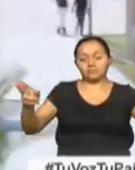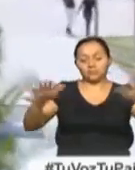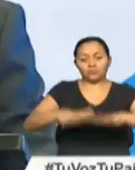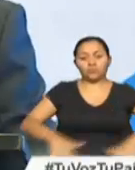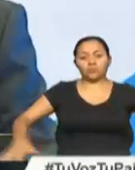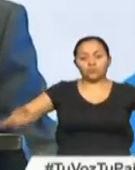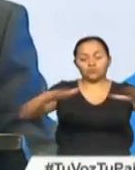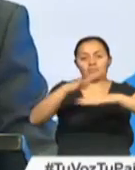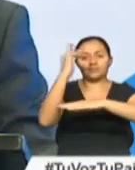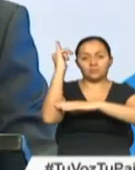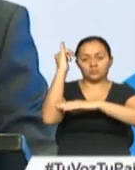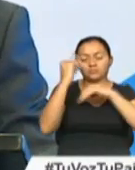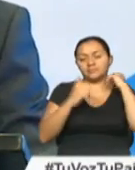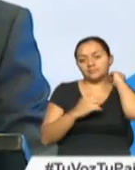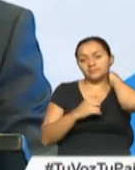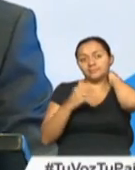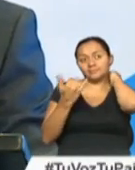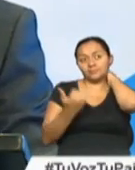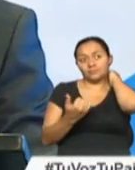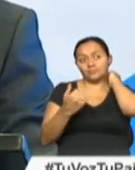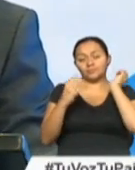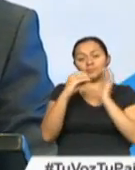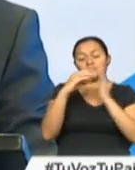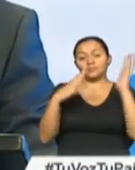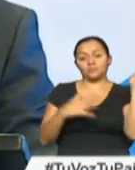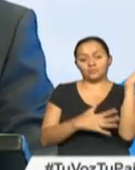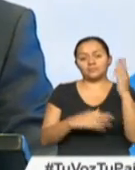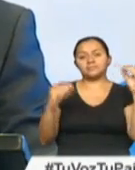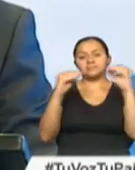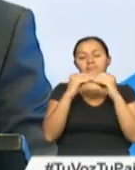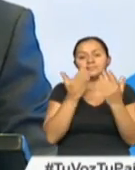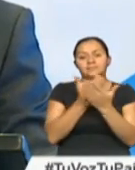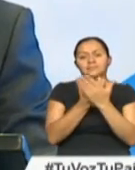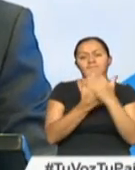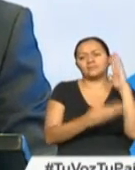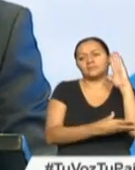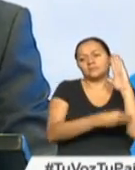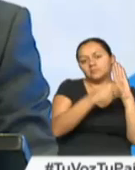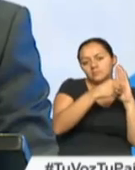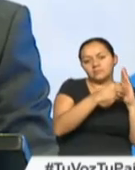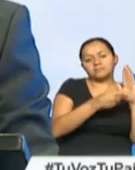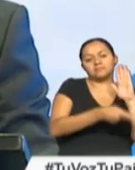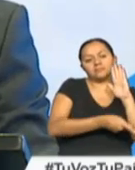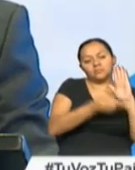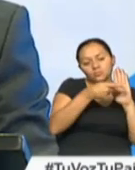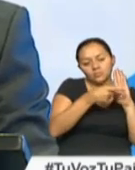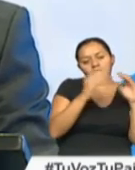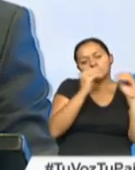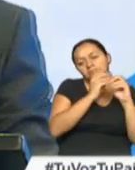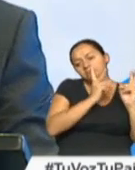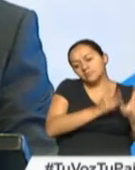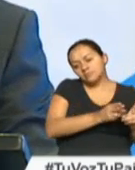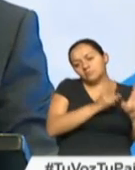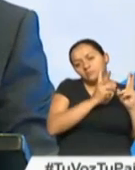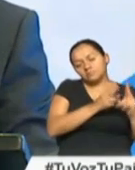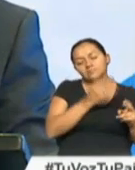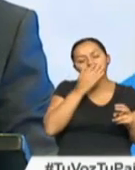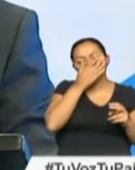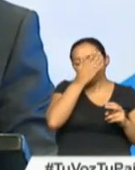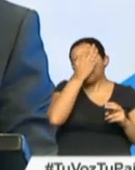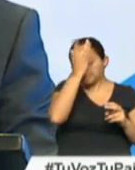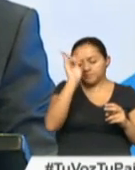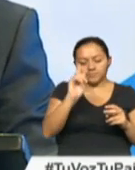industrial. Con proyectos como estos, superamos la economía extractivista de forma inteligente y soberana. En el primer